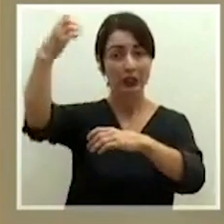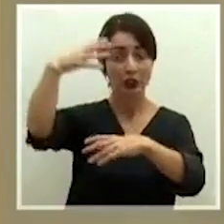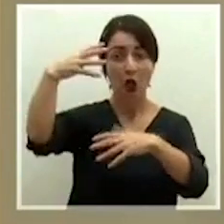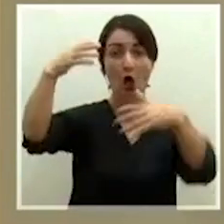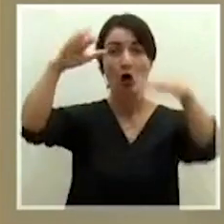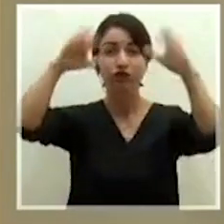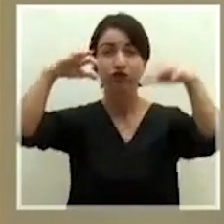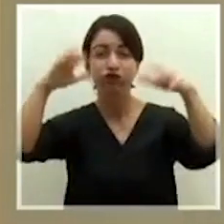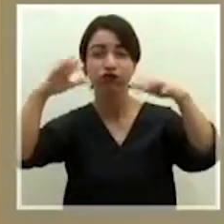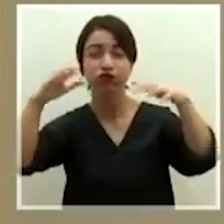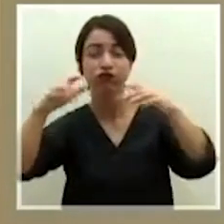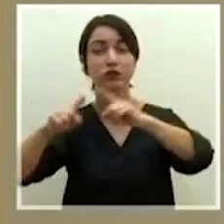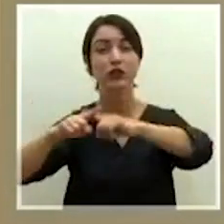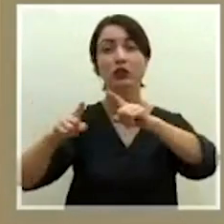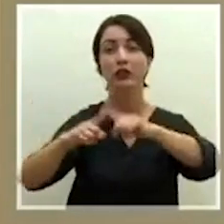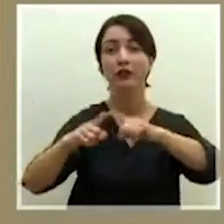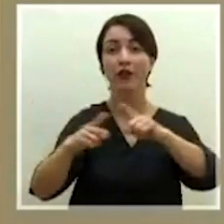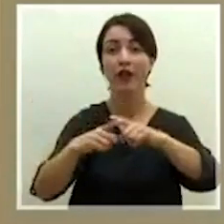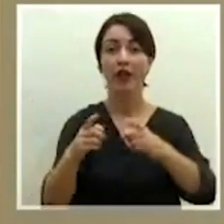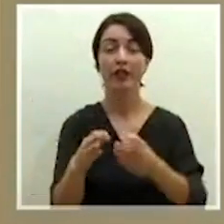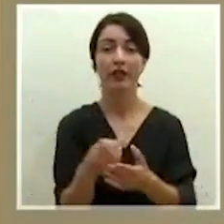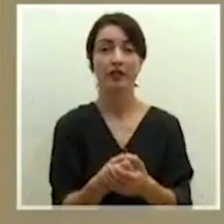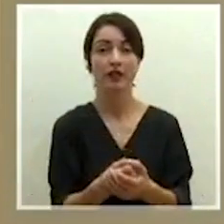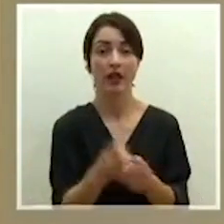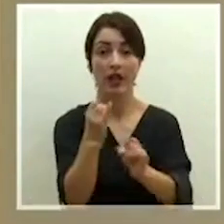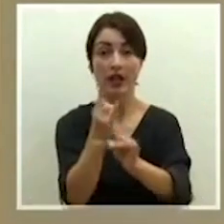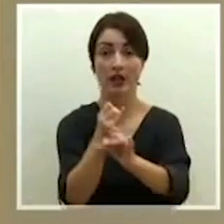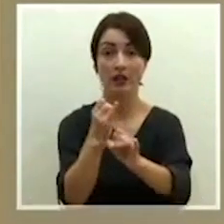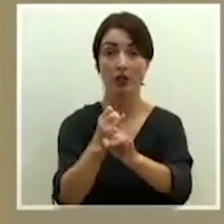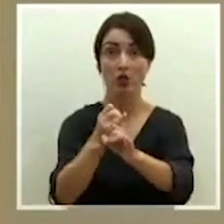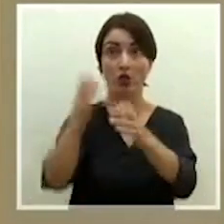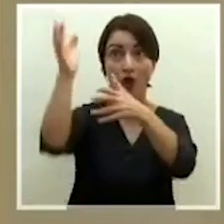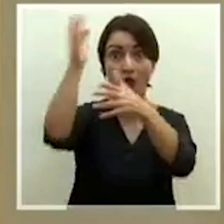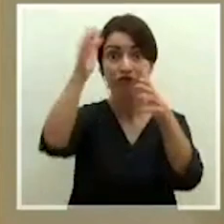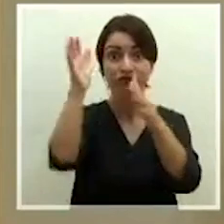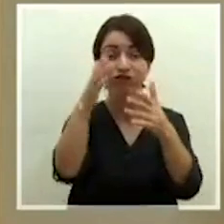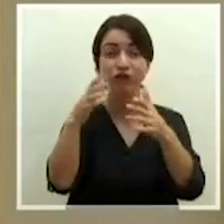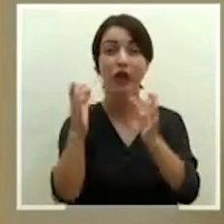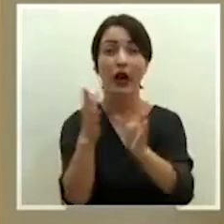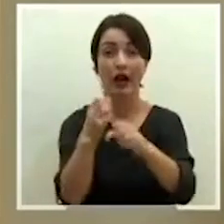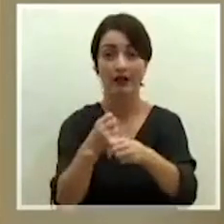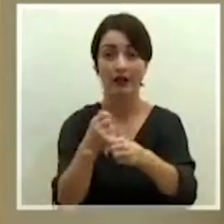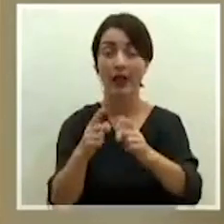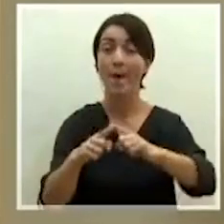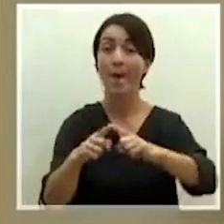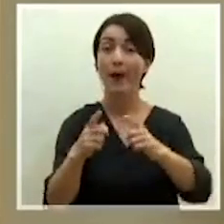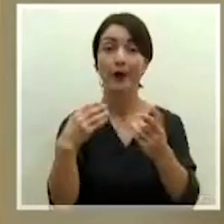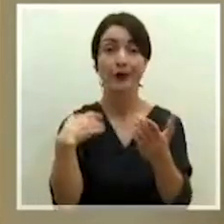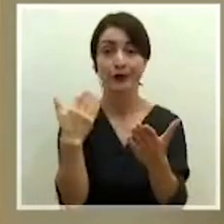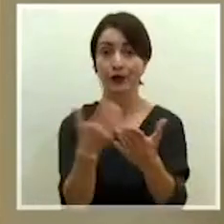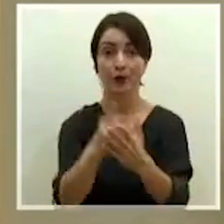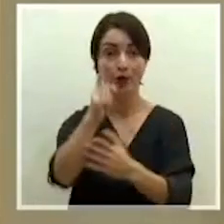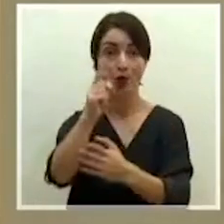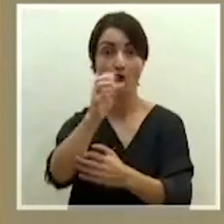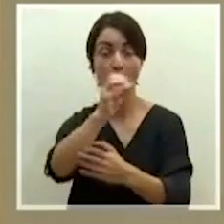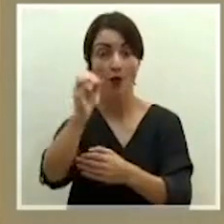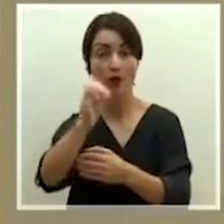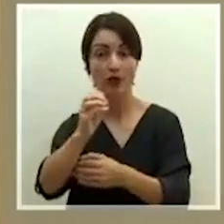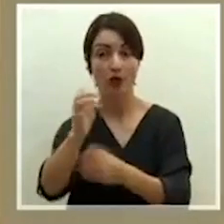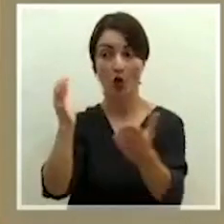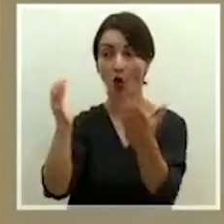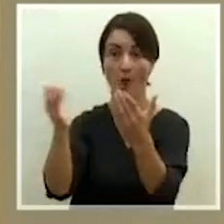tiempo y de los fenómenos que el Instituto Meteorológico hace, sin llegar a una comparación 100%, porque son